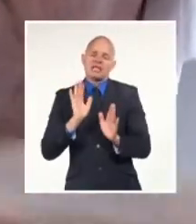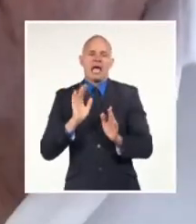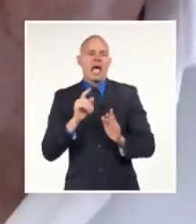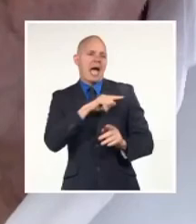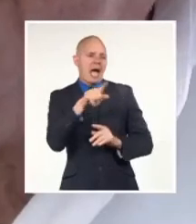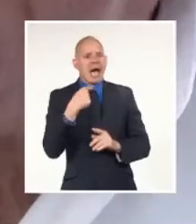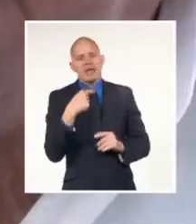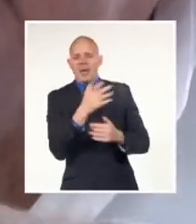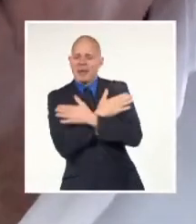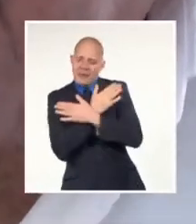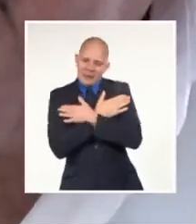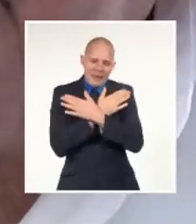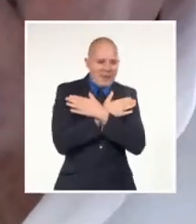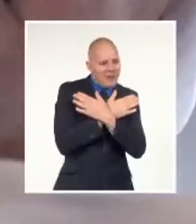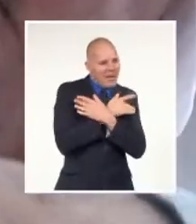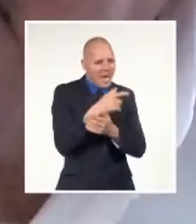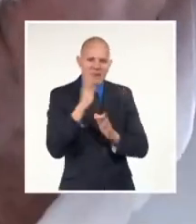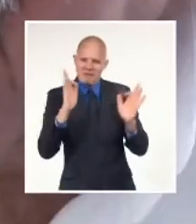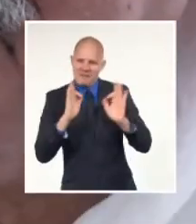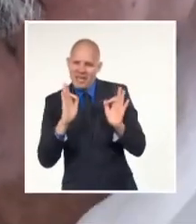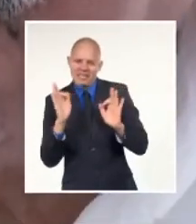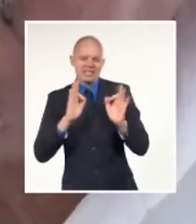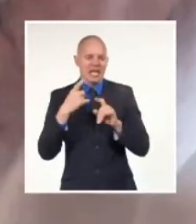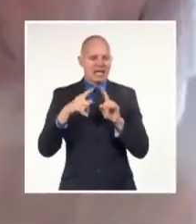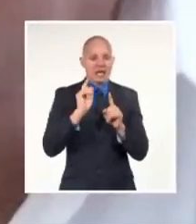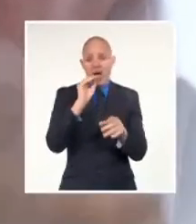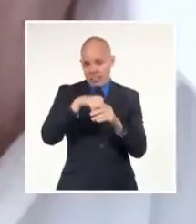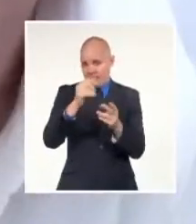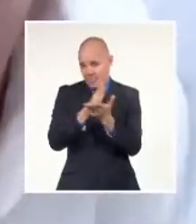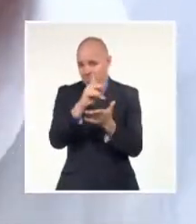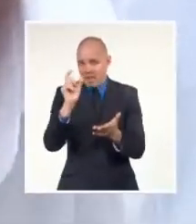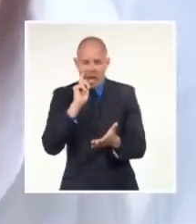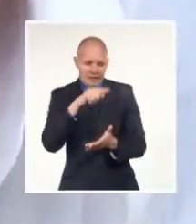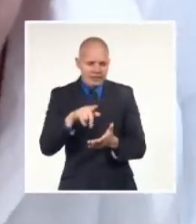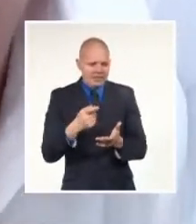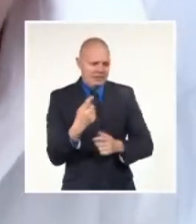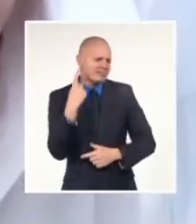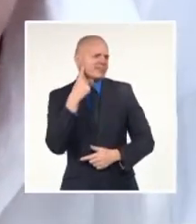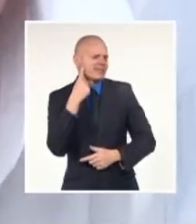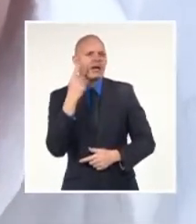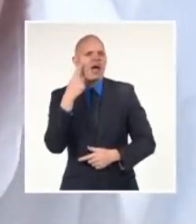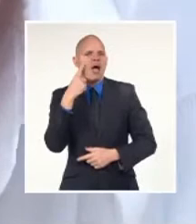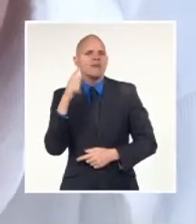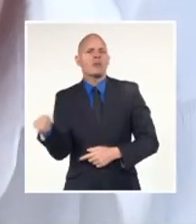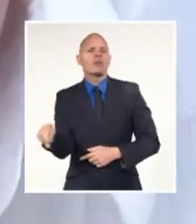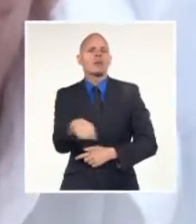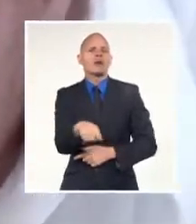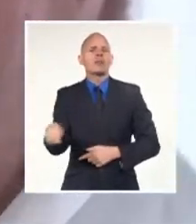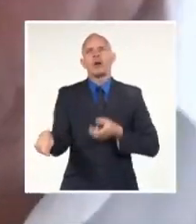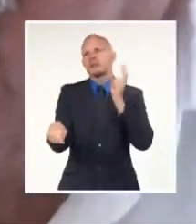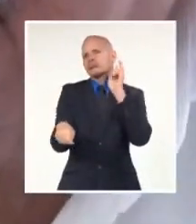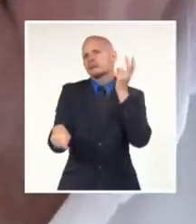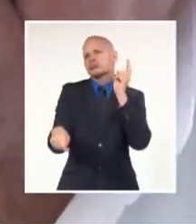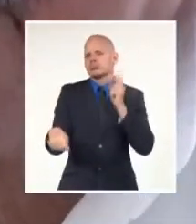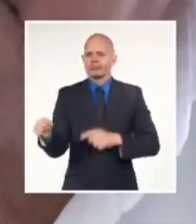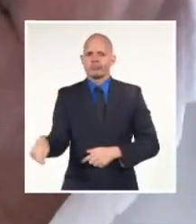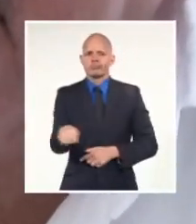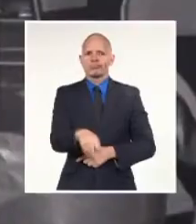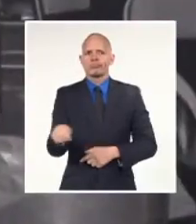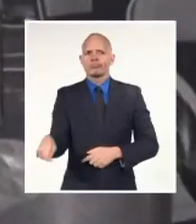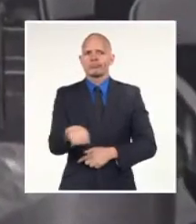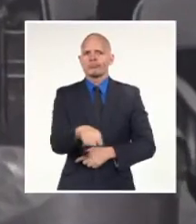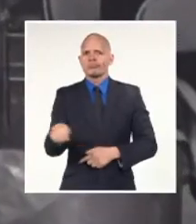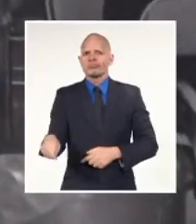una fiestecita allí en la escuelita y yo oigo un bastón, Tío Pito, Tío Pito, Tío Pito, y miro y era